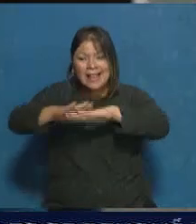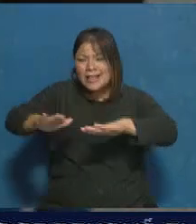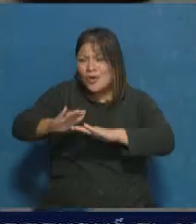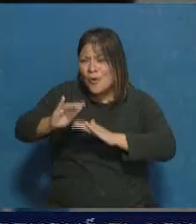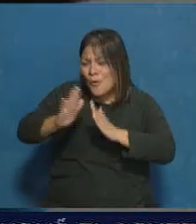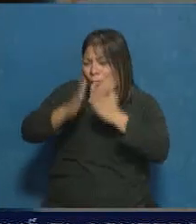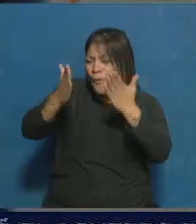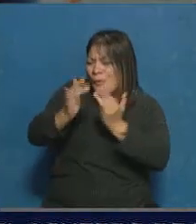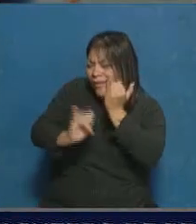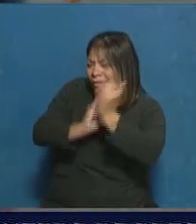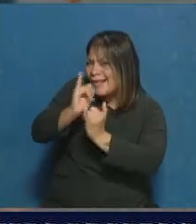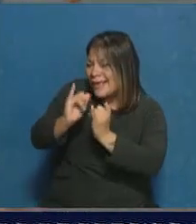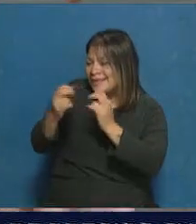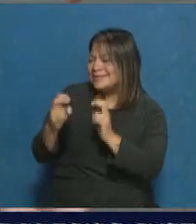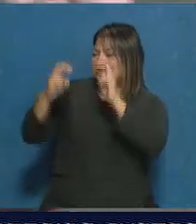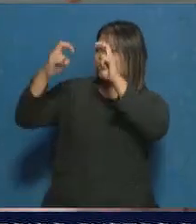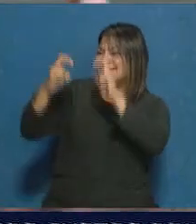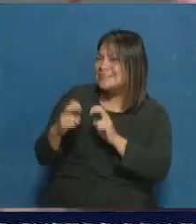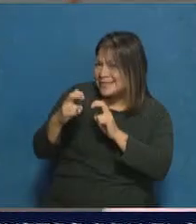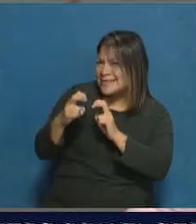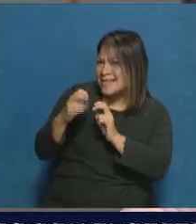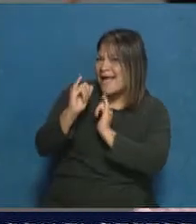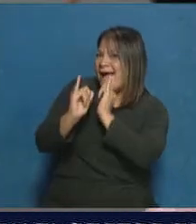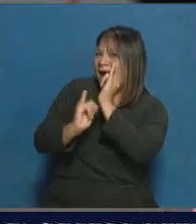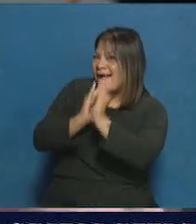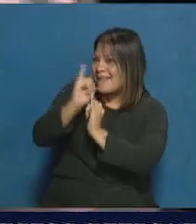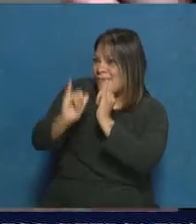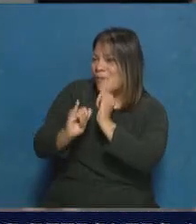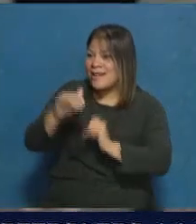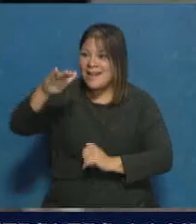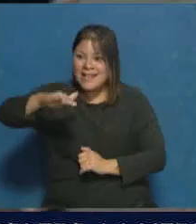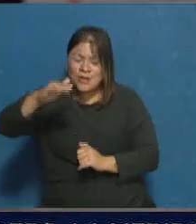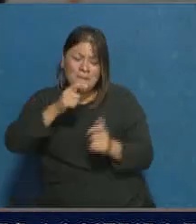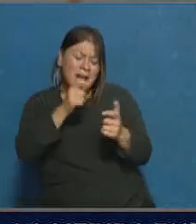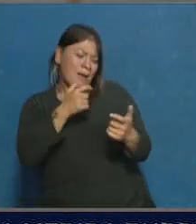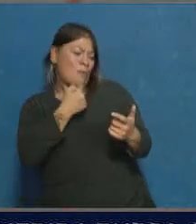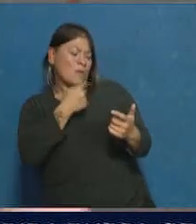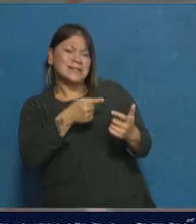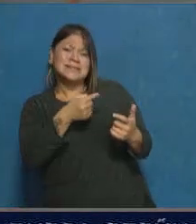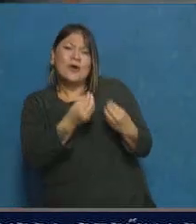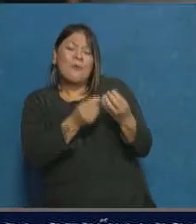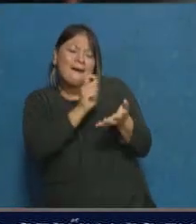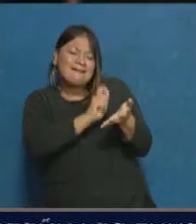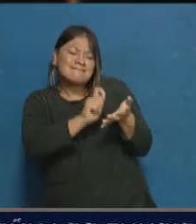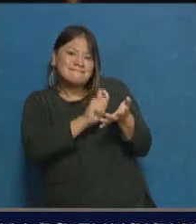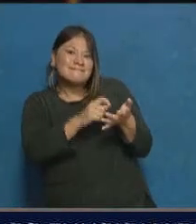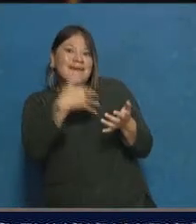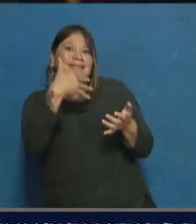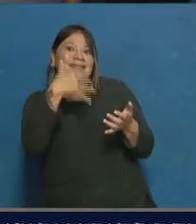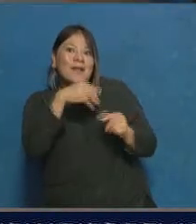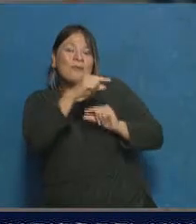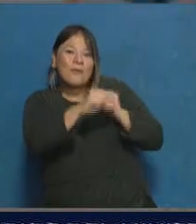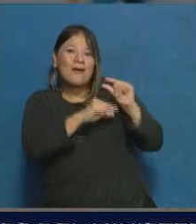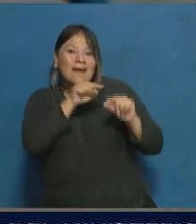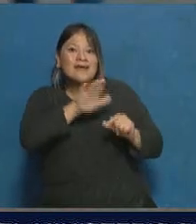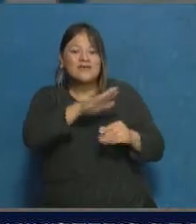se sientan con ellos porque el chico en la curiosidad de poder ver cómo se escribe una palabra también empieza a comprenderlo y empieza a seguirlo. Eso es